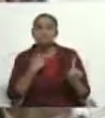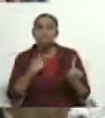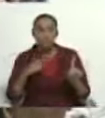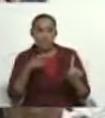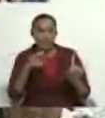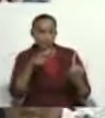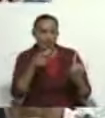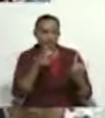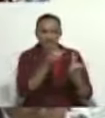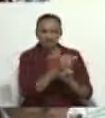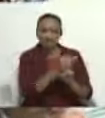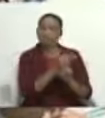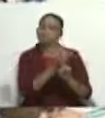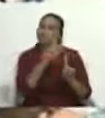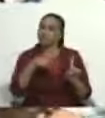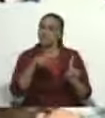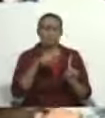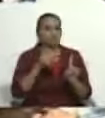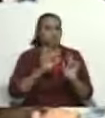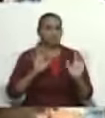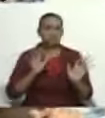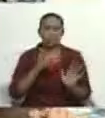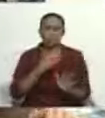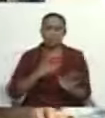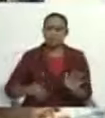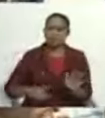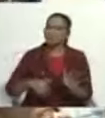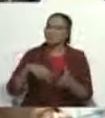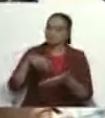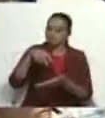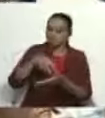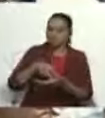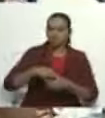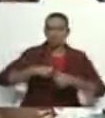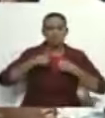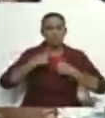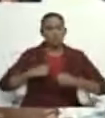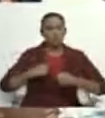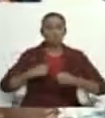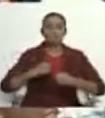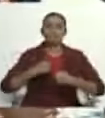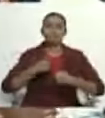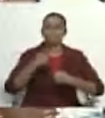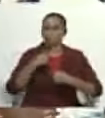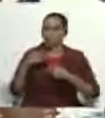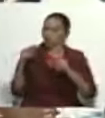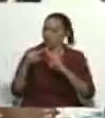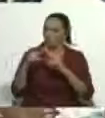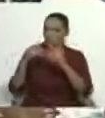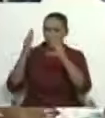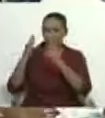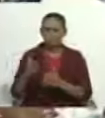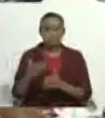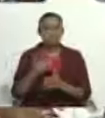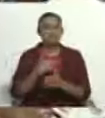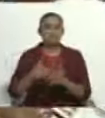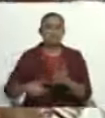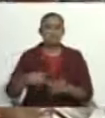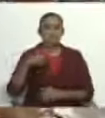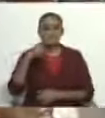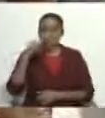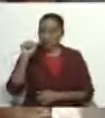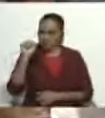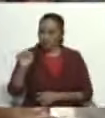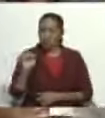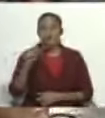muestras de rendirse, ni se va a rendir porque lo conozco como un hermano. Nicolás Maduro